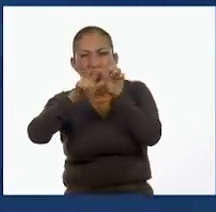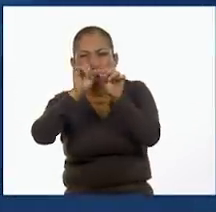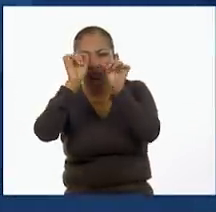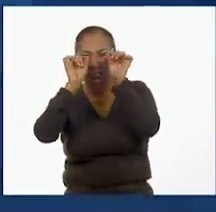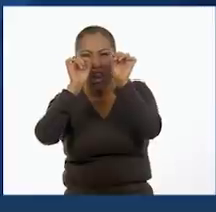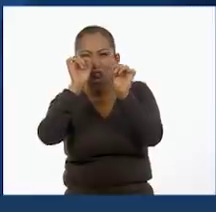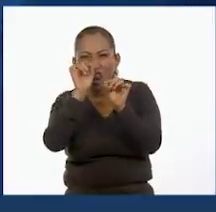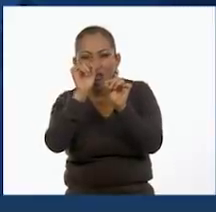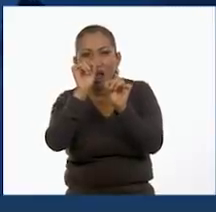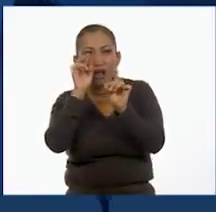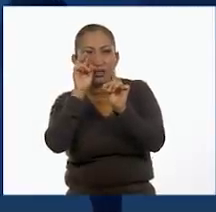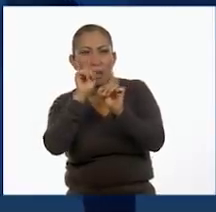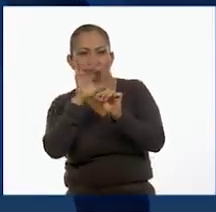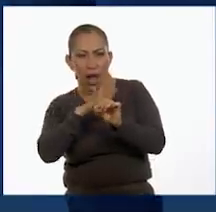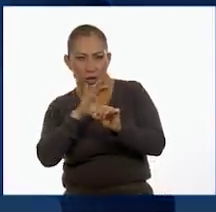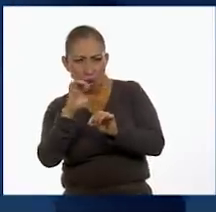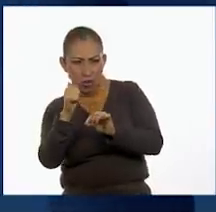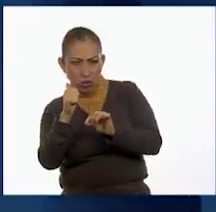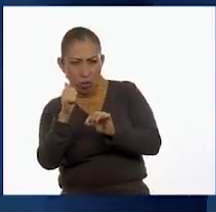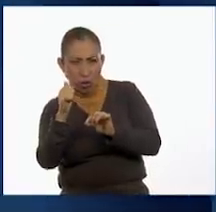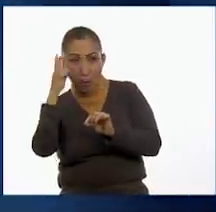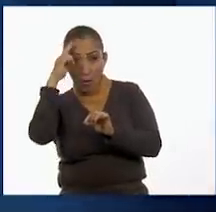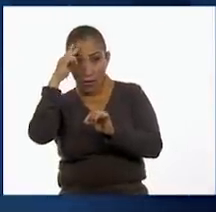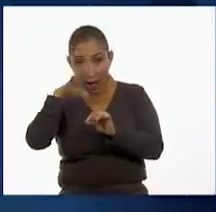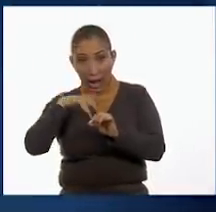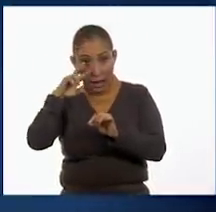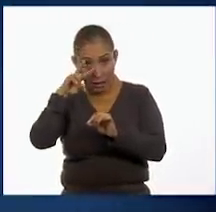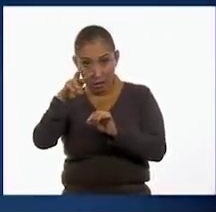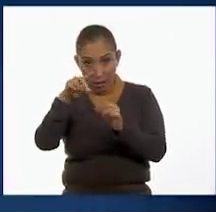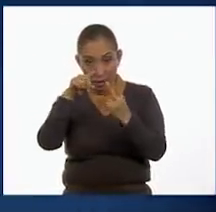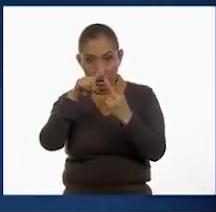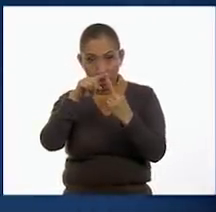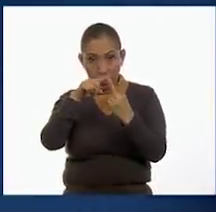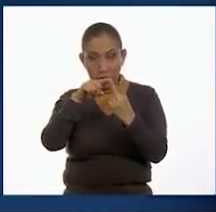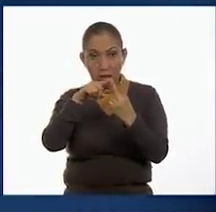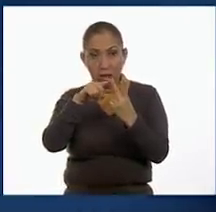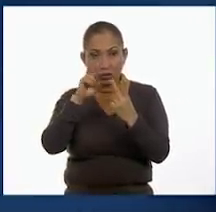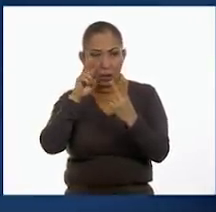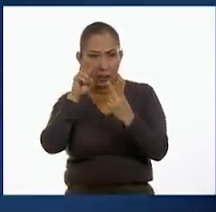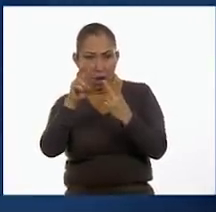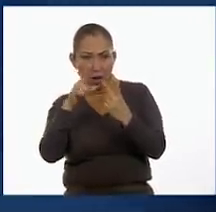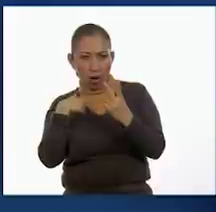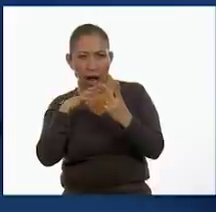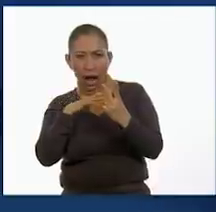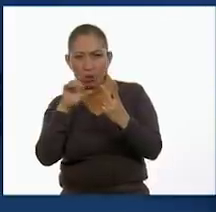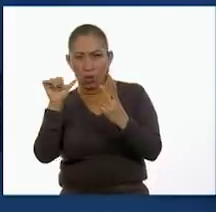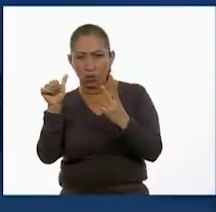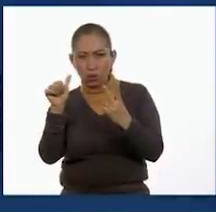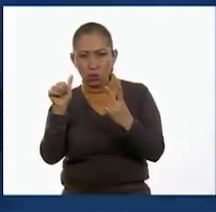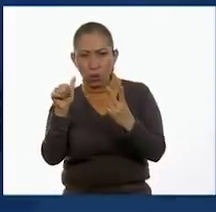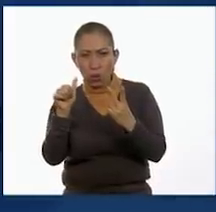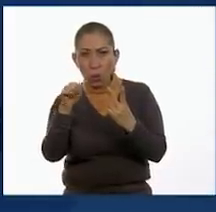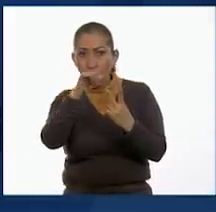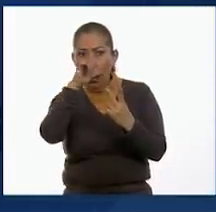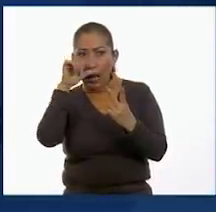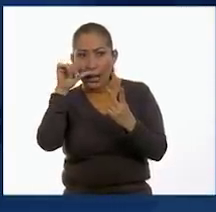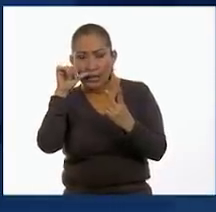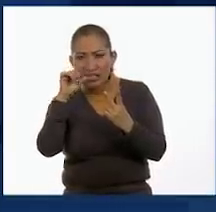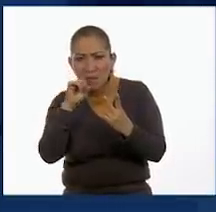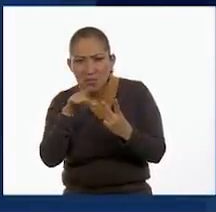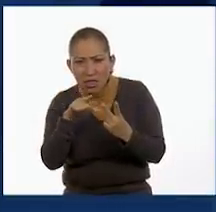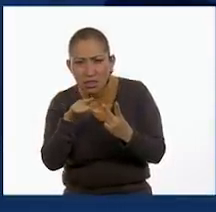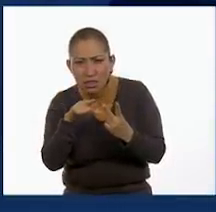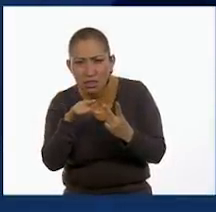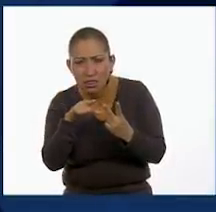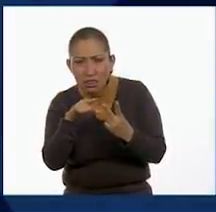bichito. Y está también Porfirio Díaz nuevamente. Sí, yo veo que ahí está Benito Juárez